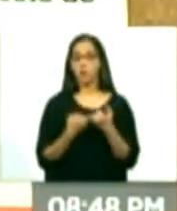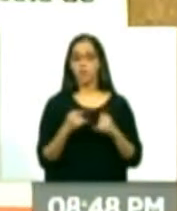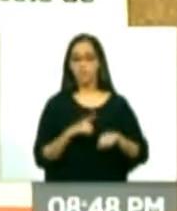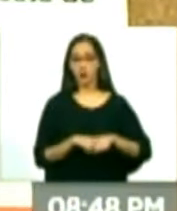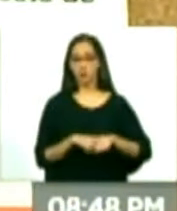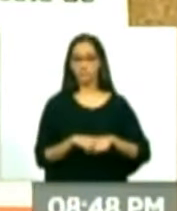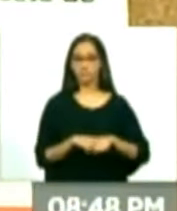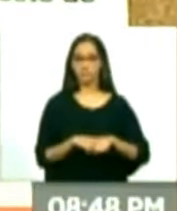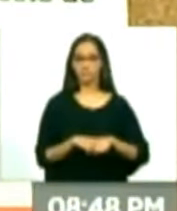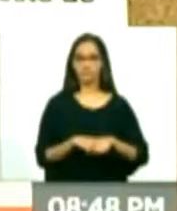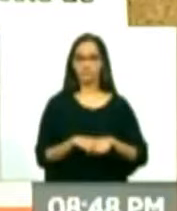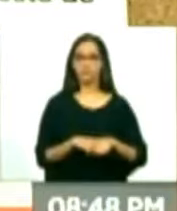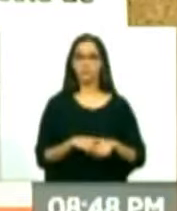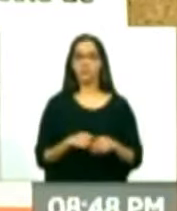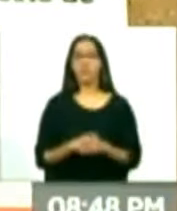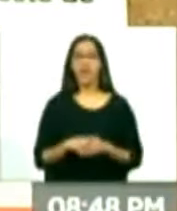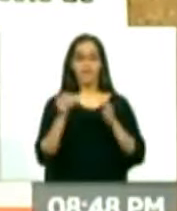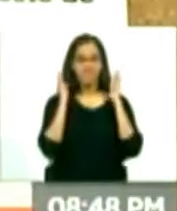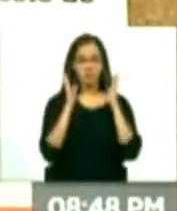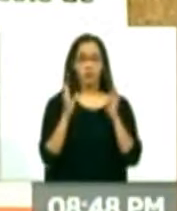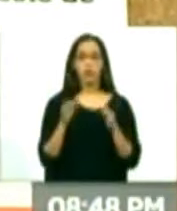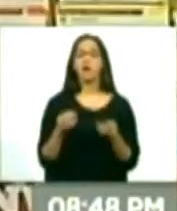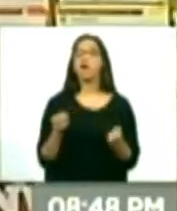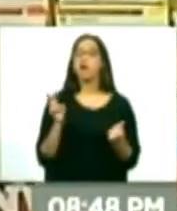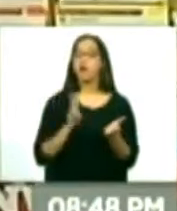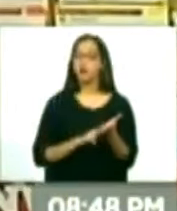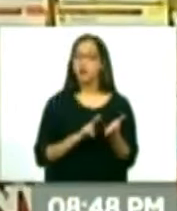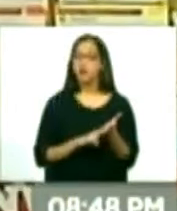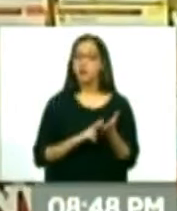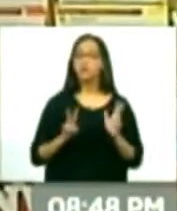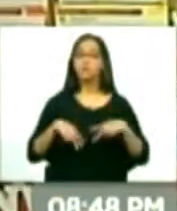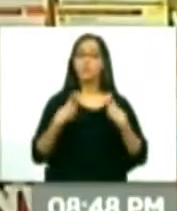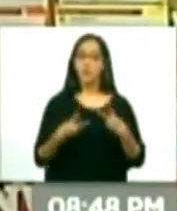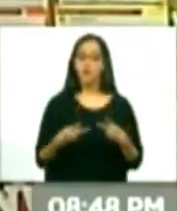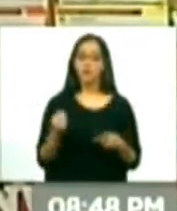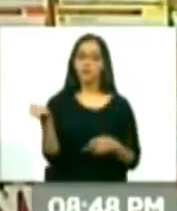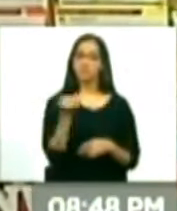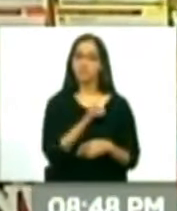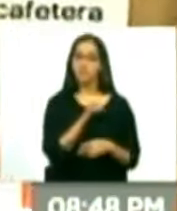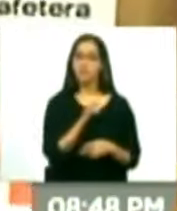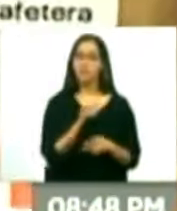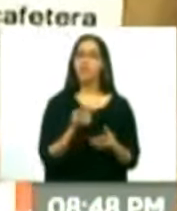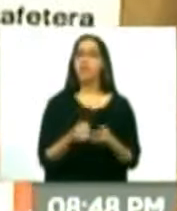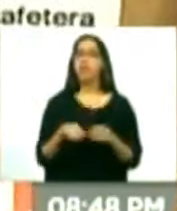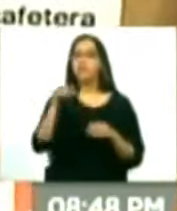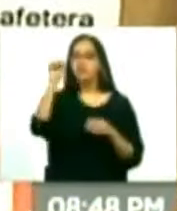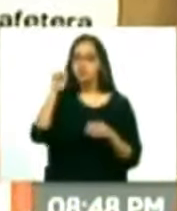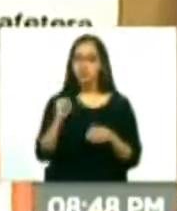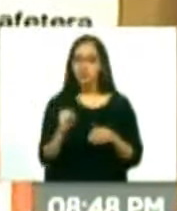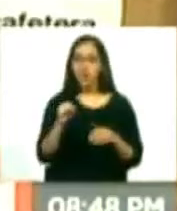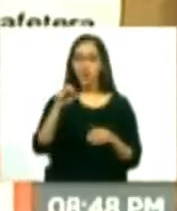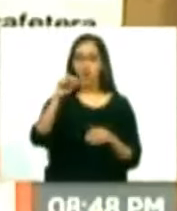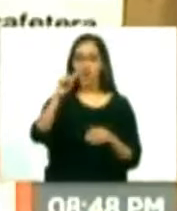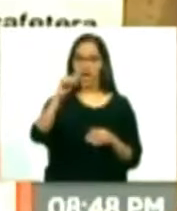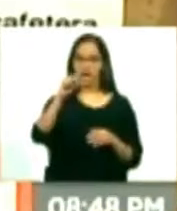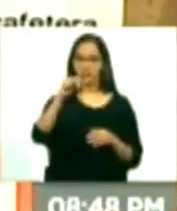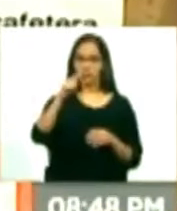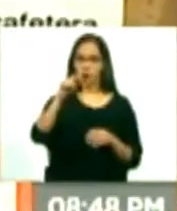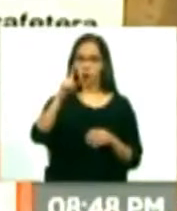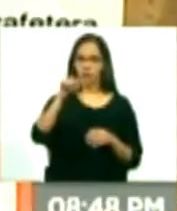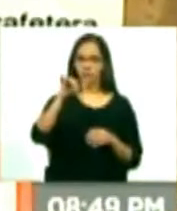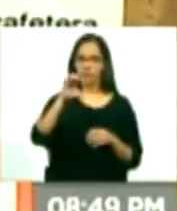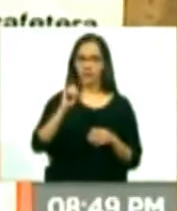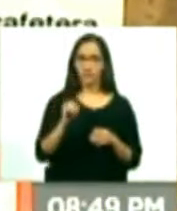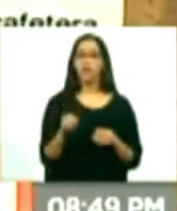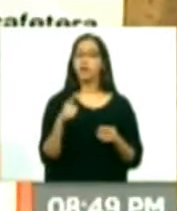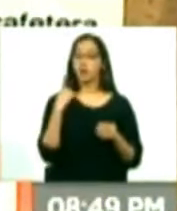Blue Radio, atención, confirman nueva masacre en el suroeste de Antioquia. 7 personas fueron asesinadas en una finca cafetera